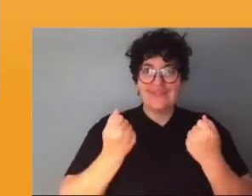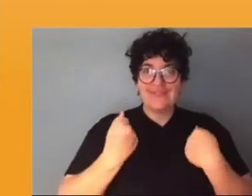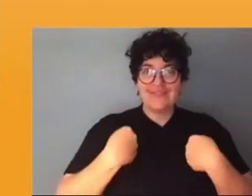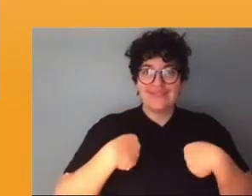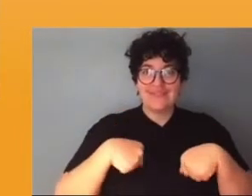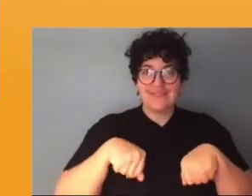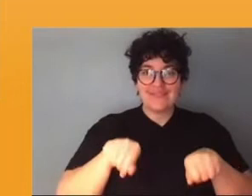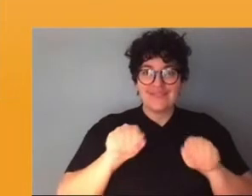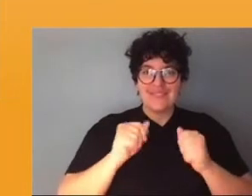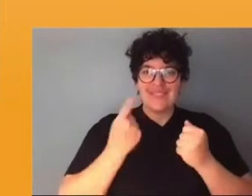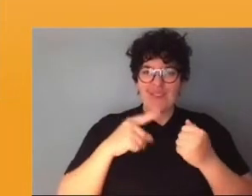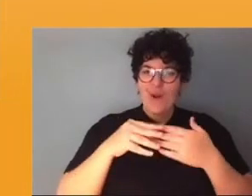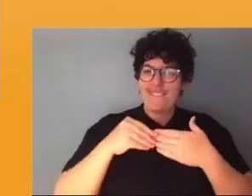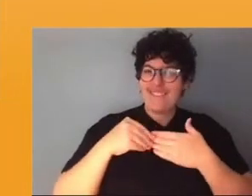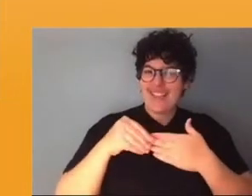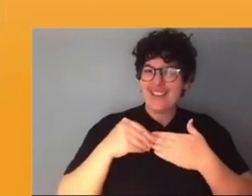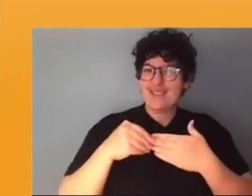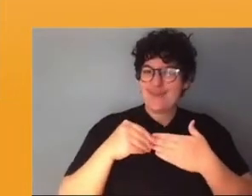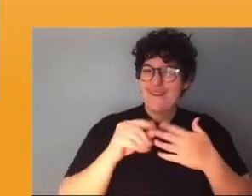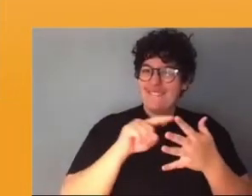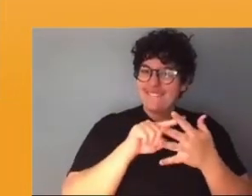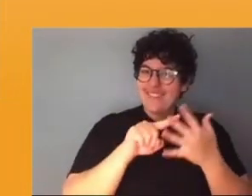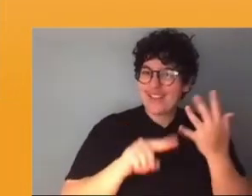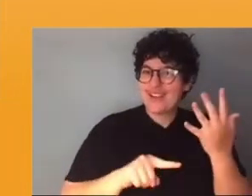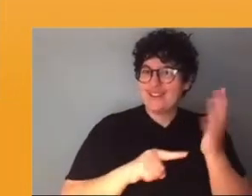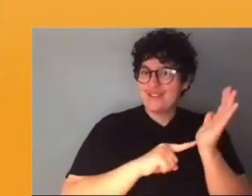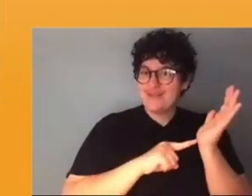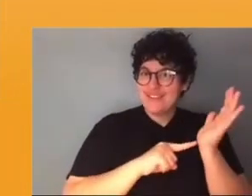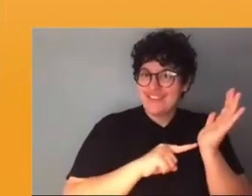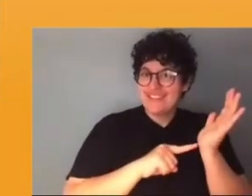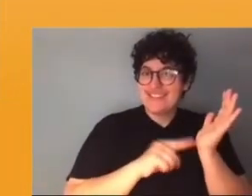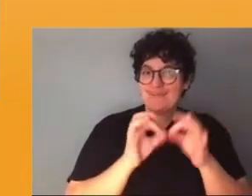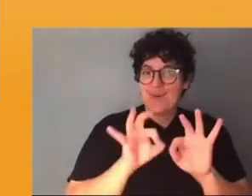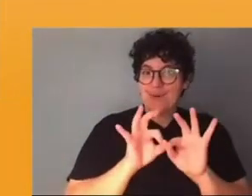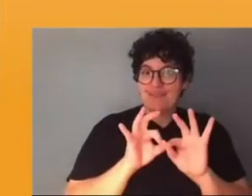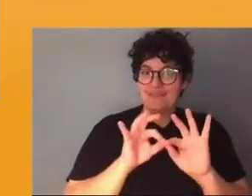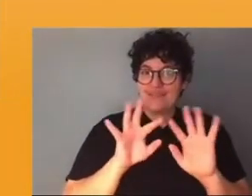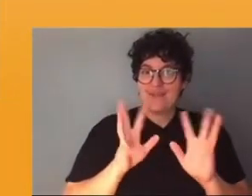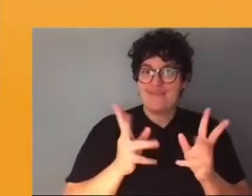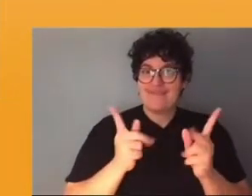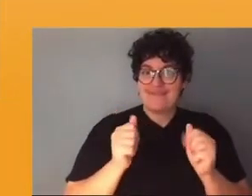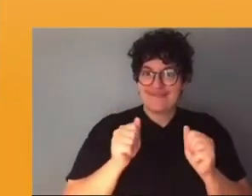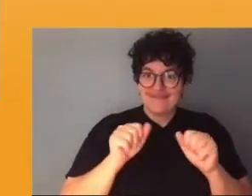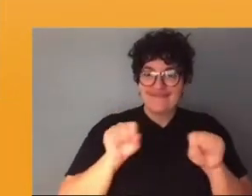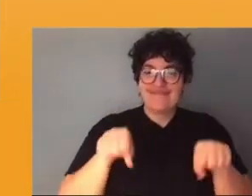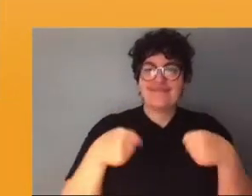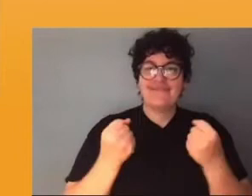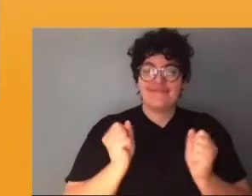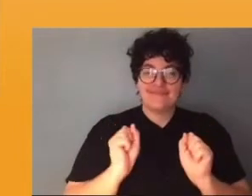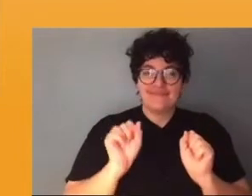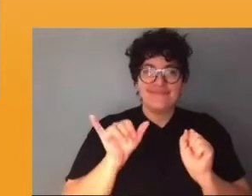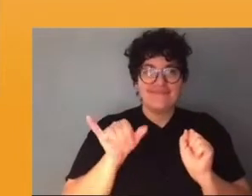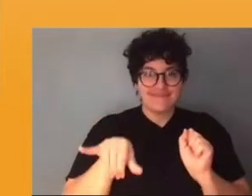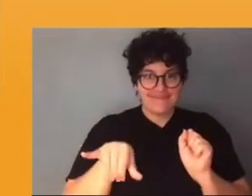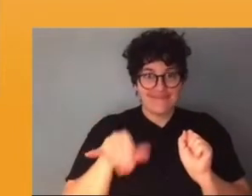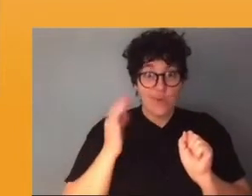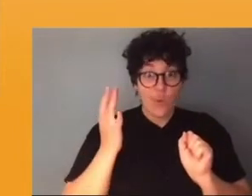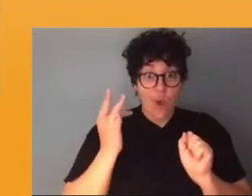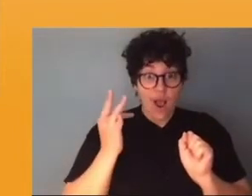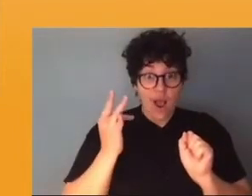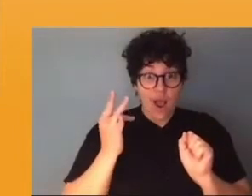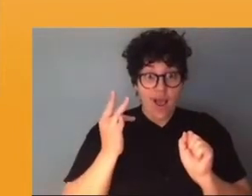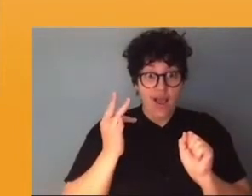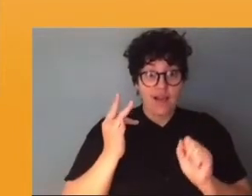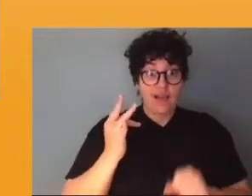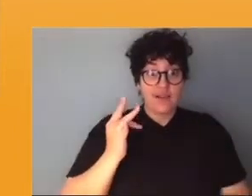mover y hacer más flexibles los dedos y las muñecas. Porque